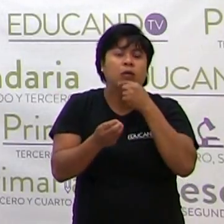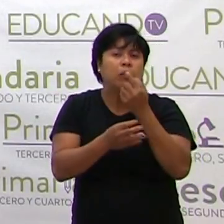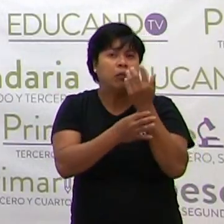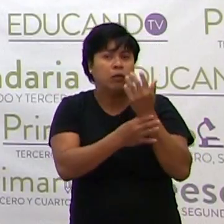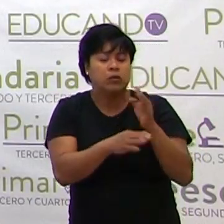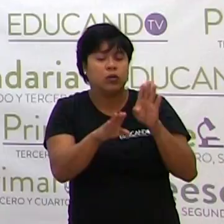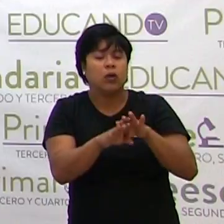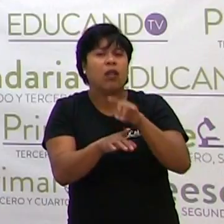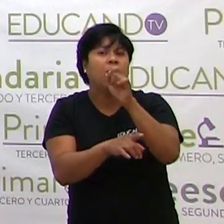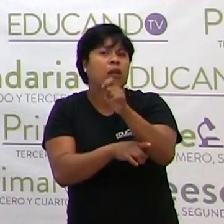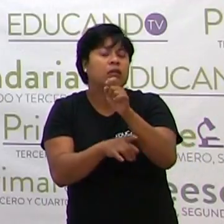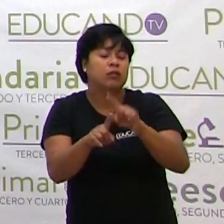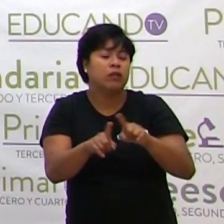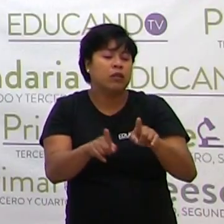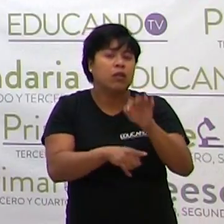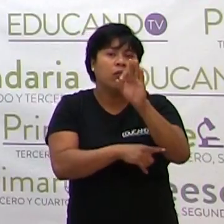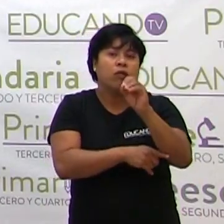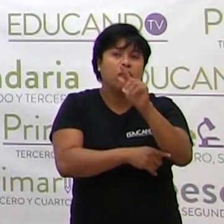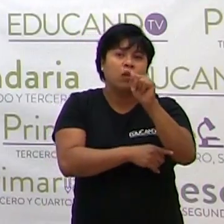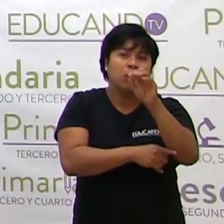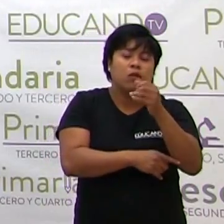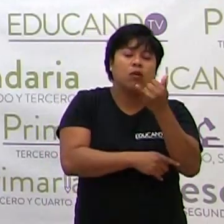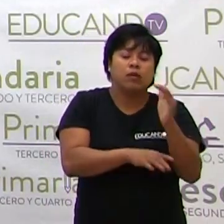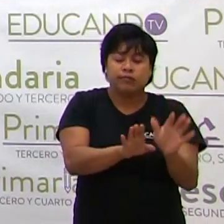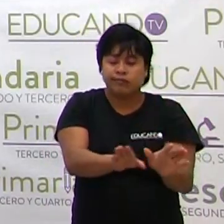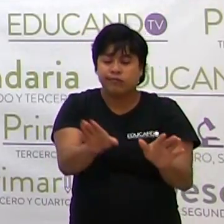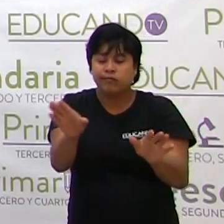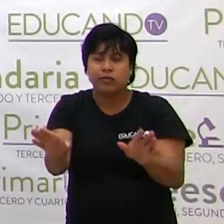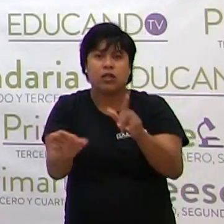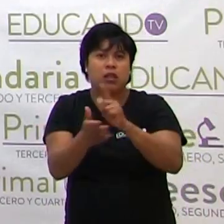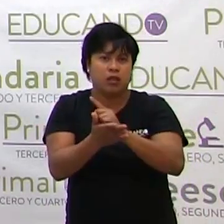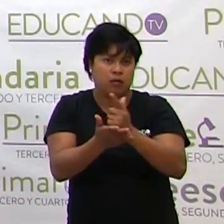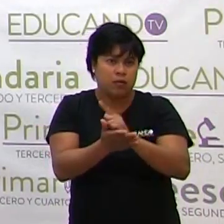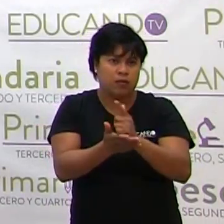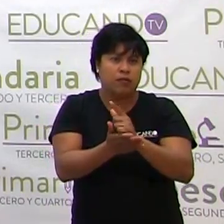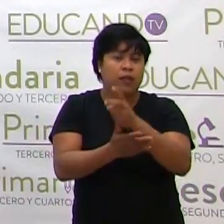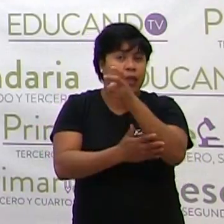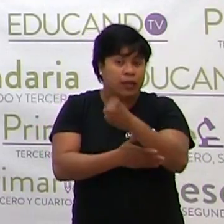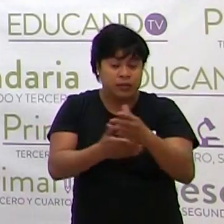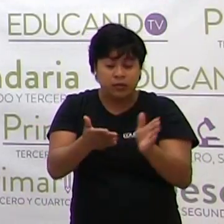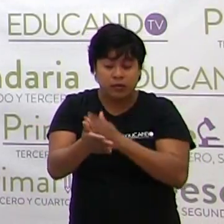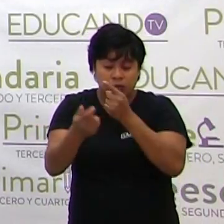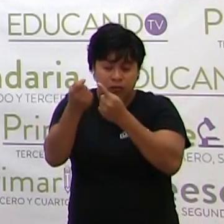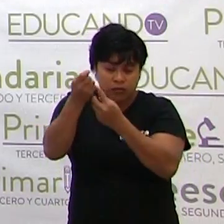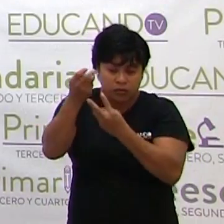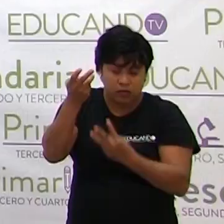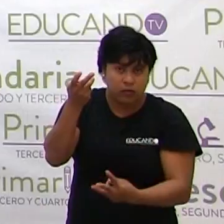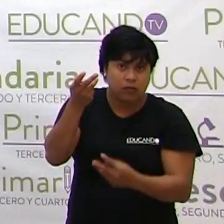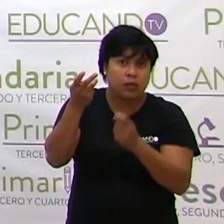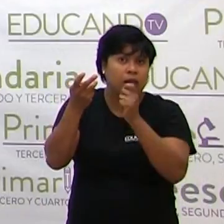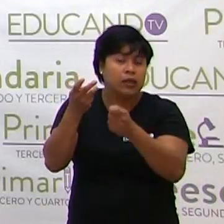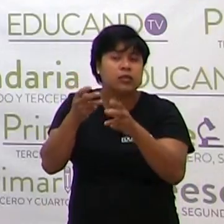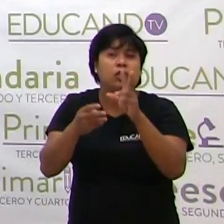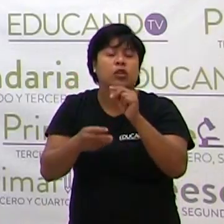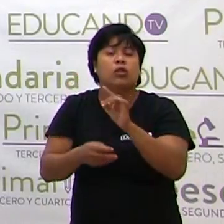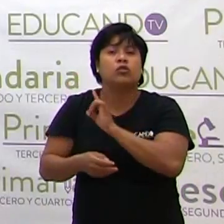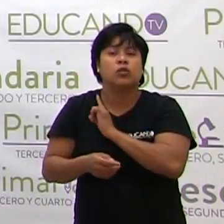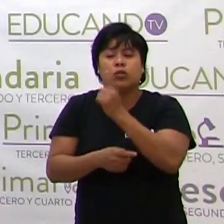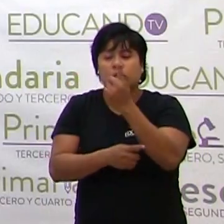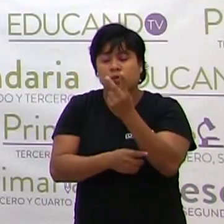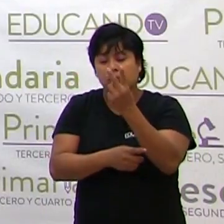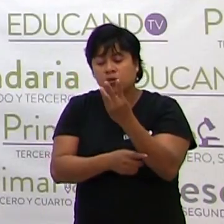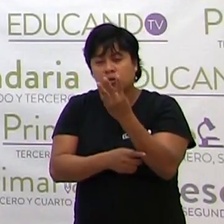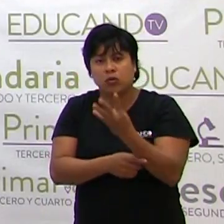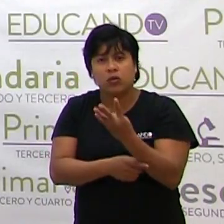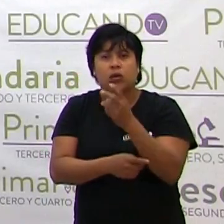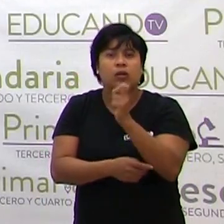la diferencia entre un folleto y un libro, porque estas páginas no se van a contar desde